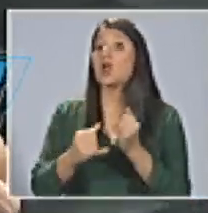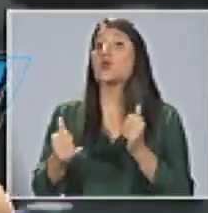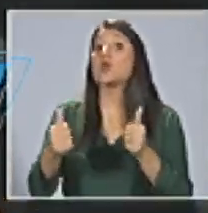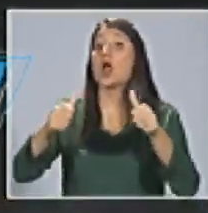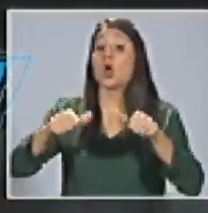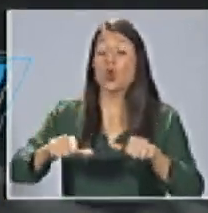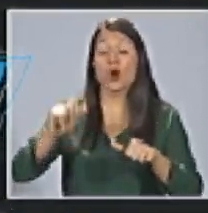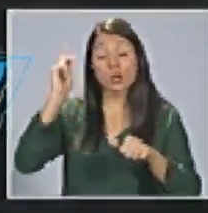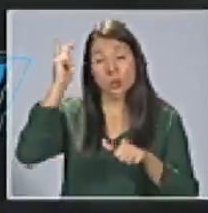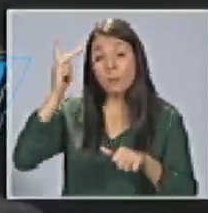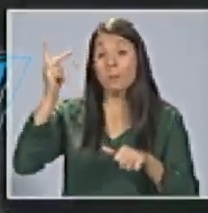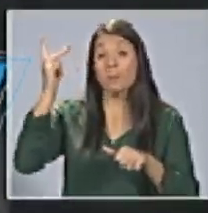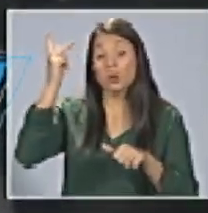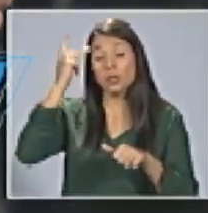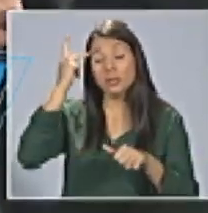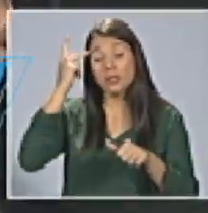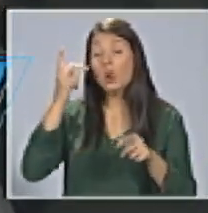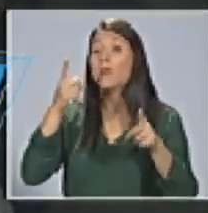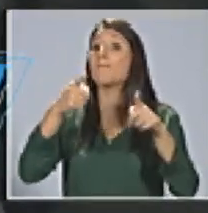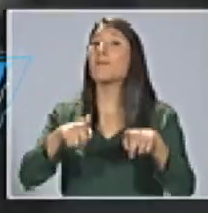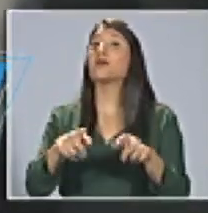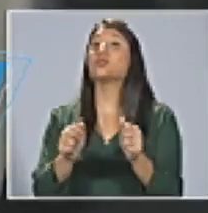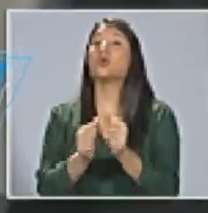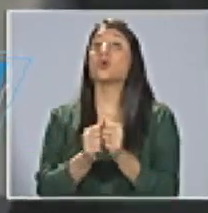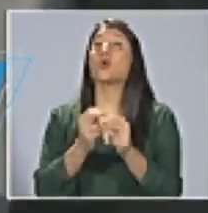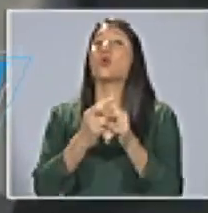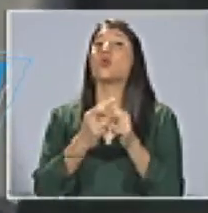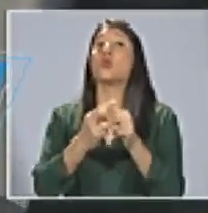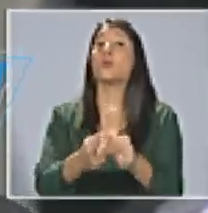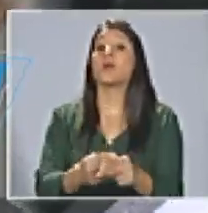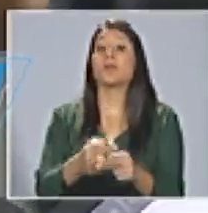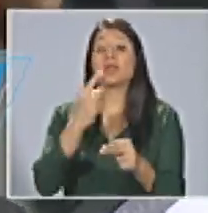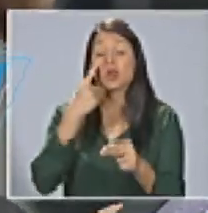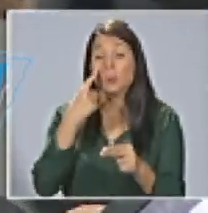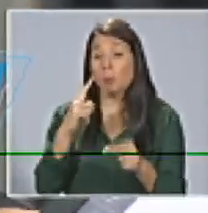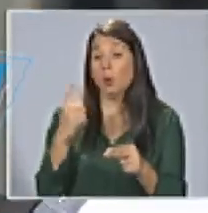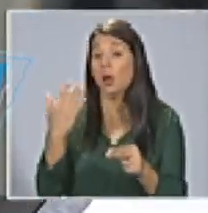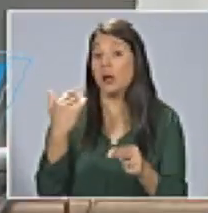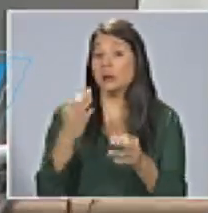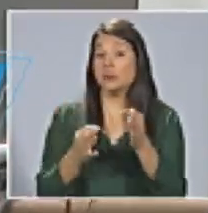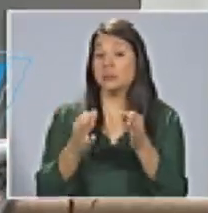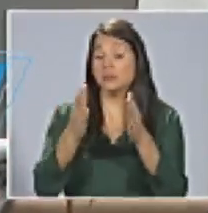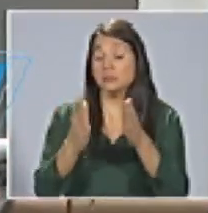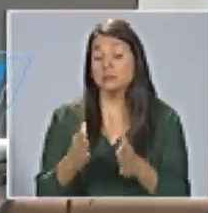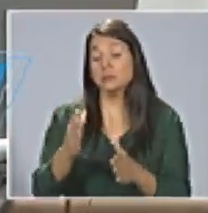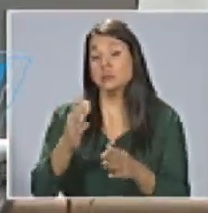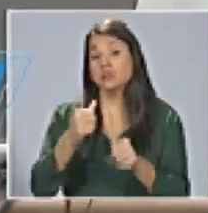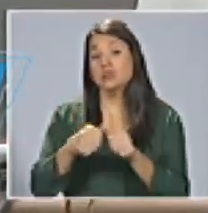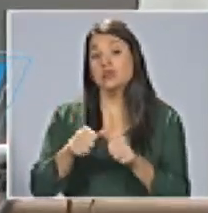político ocurrió con el nombramiento del exmagistrado Gamboa,